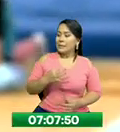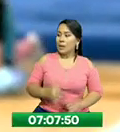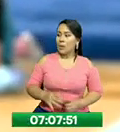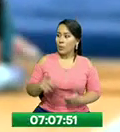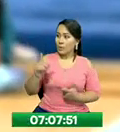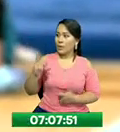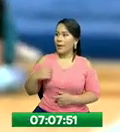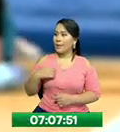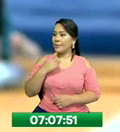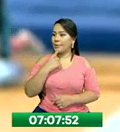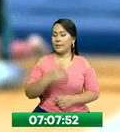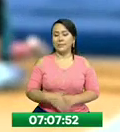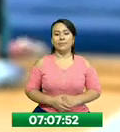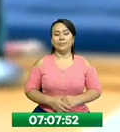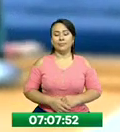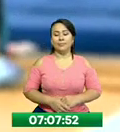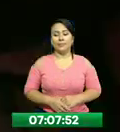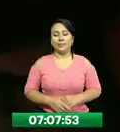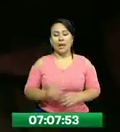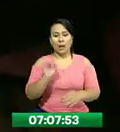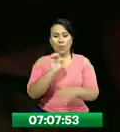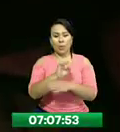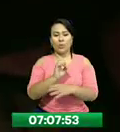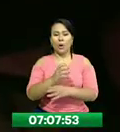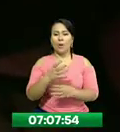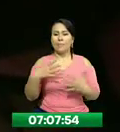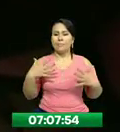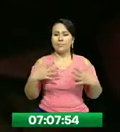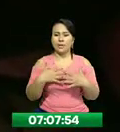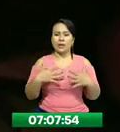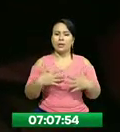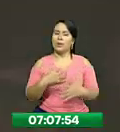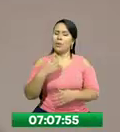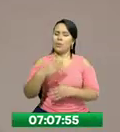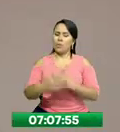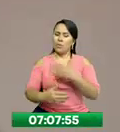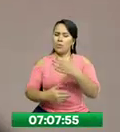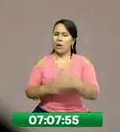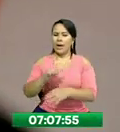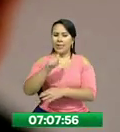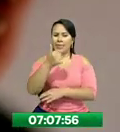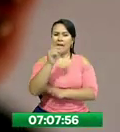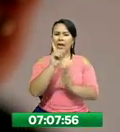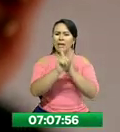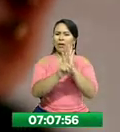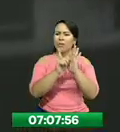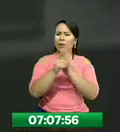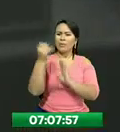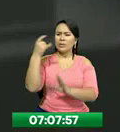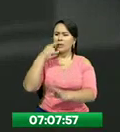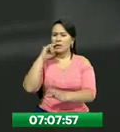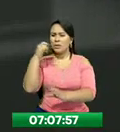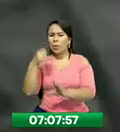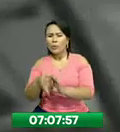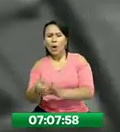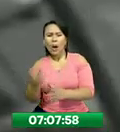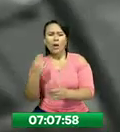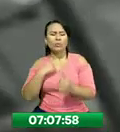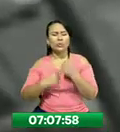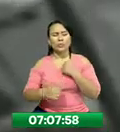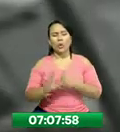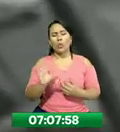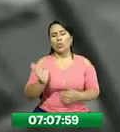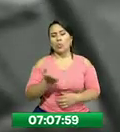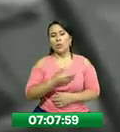Y es que no es para menos, pues la realidad en Ecuador asusta. Día a día existen 10 denuncias de violación sexual a niños y niñas. Nuestro